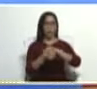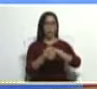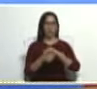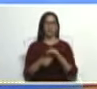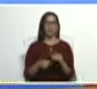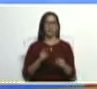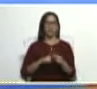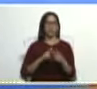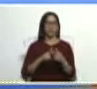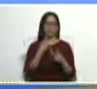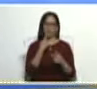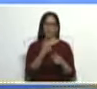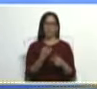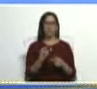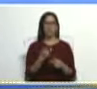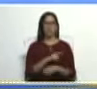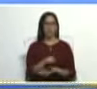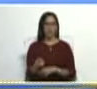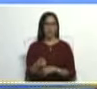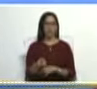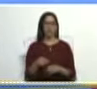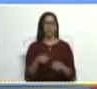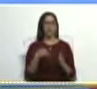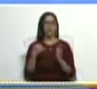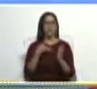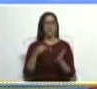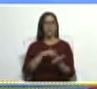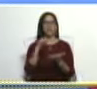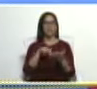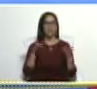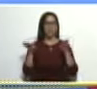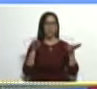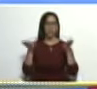Entonces yo le di una orden al Instituto Nacional de Turismo